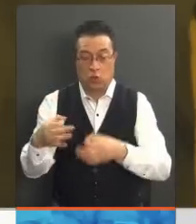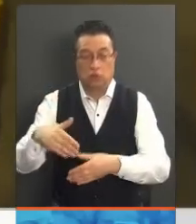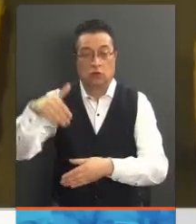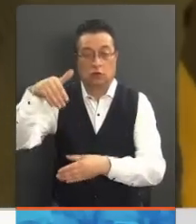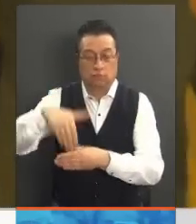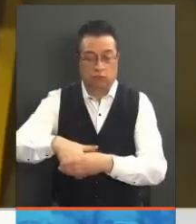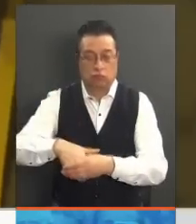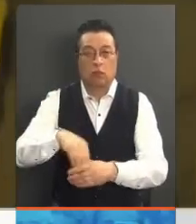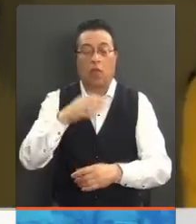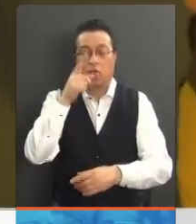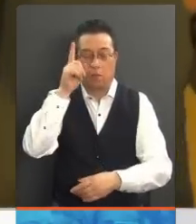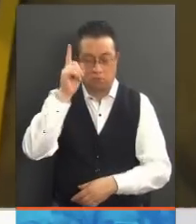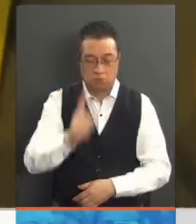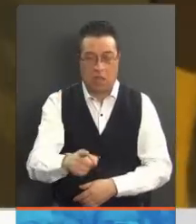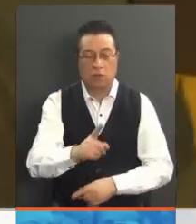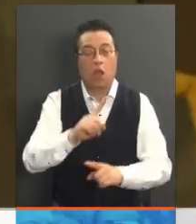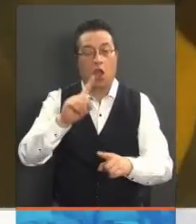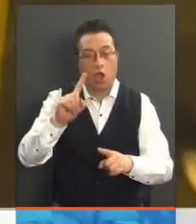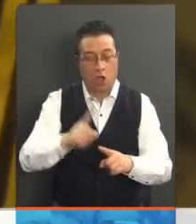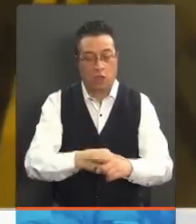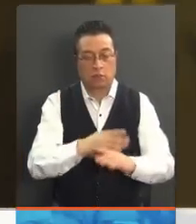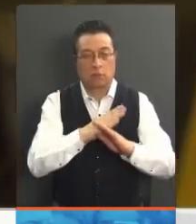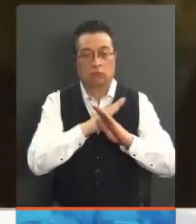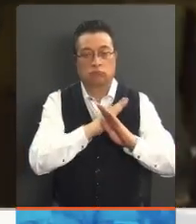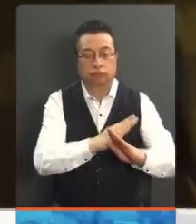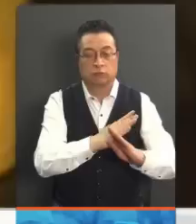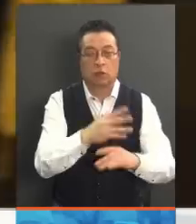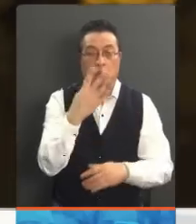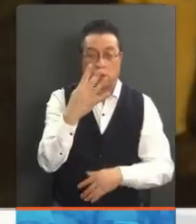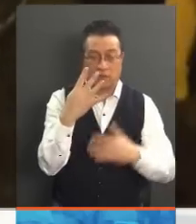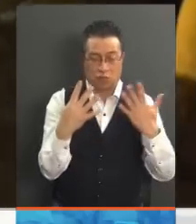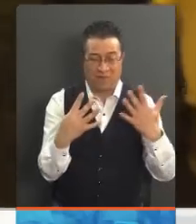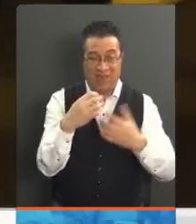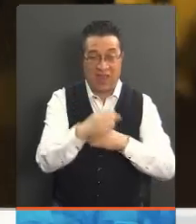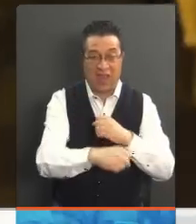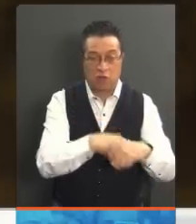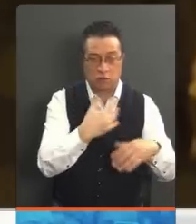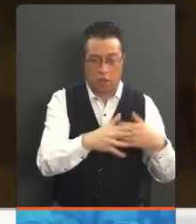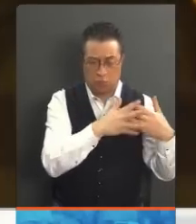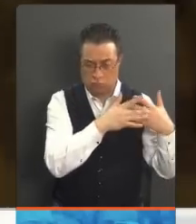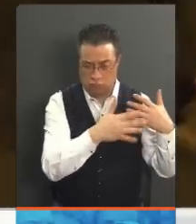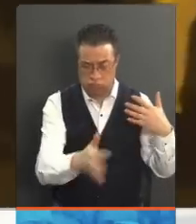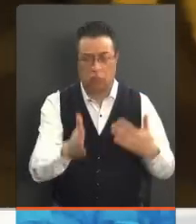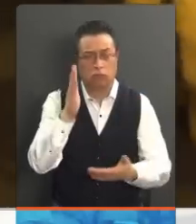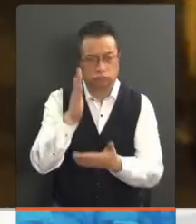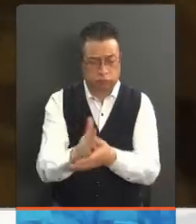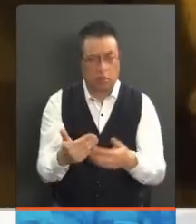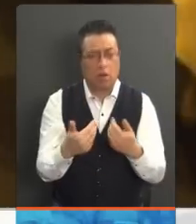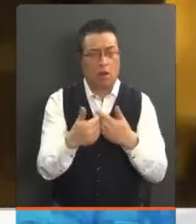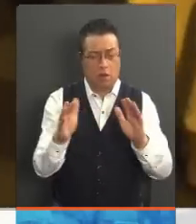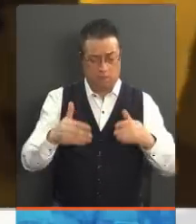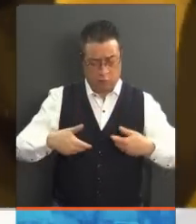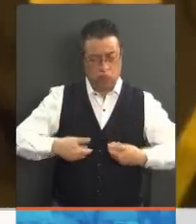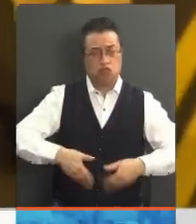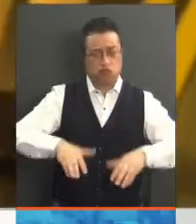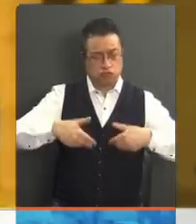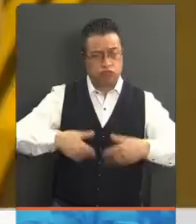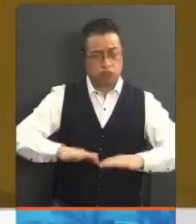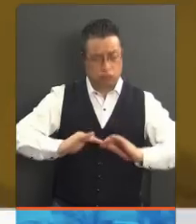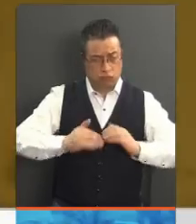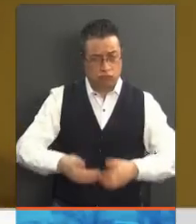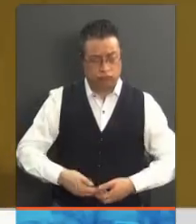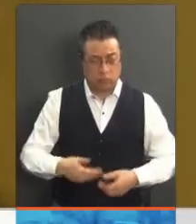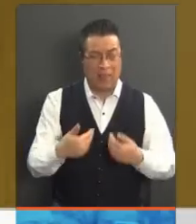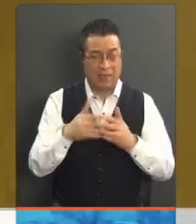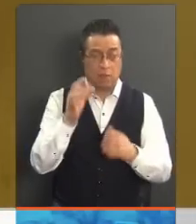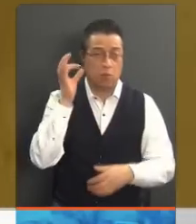han decidido nuevamente revocar, luego de 49 años, Ramón, esta decisión de tener la libertad de las